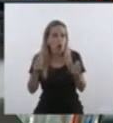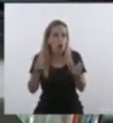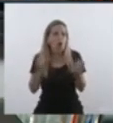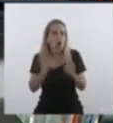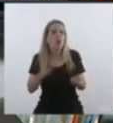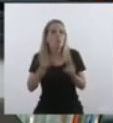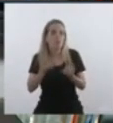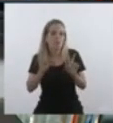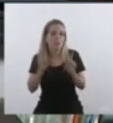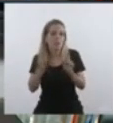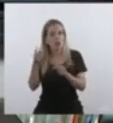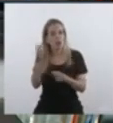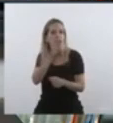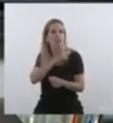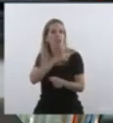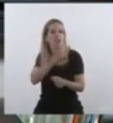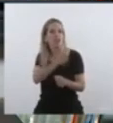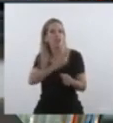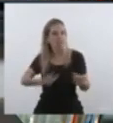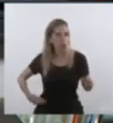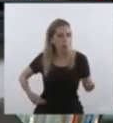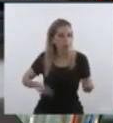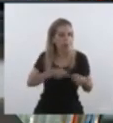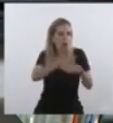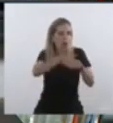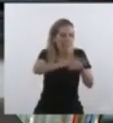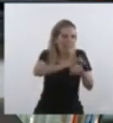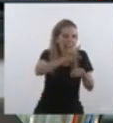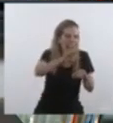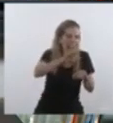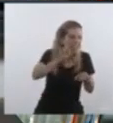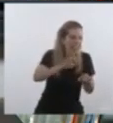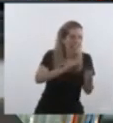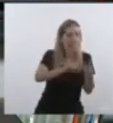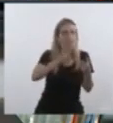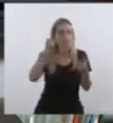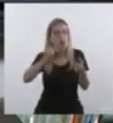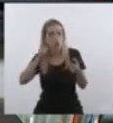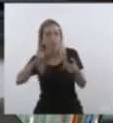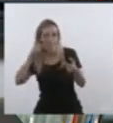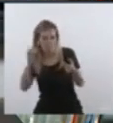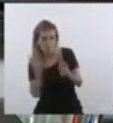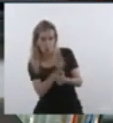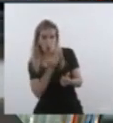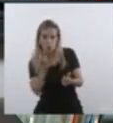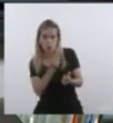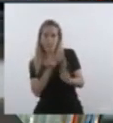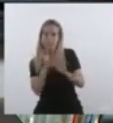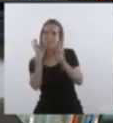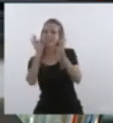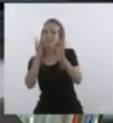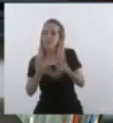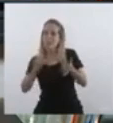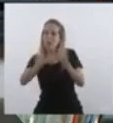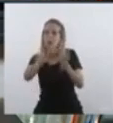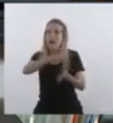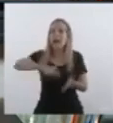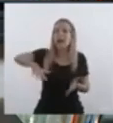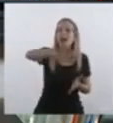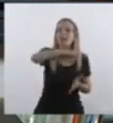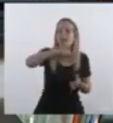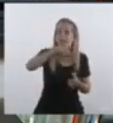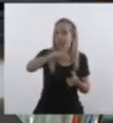dicho con el jefe de gobierno de la ciudad y el señor gobernador de Buenos Aires, esa es una zona geográfica única y es